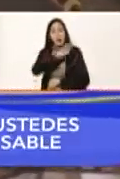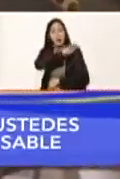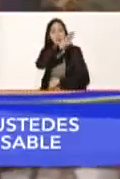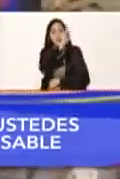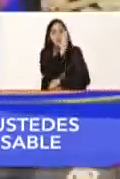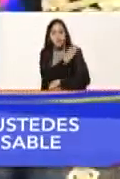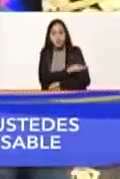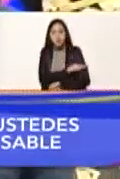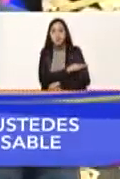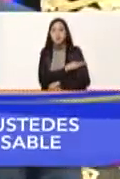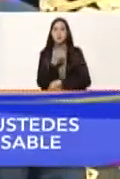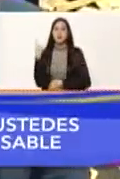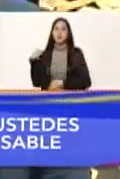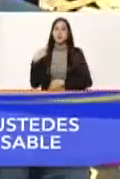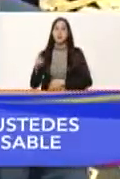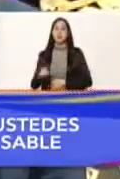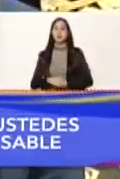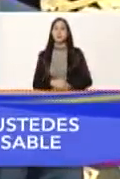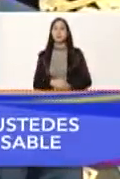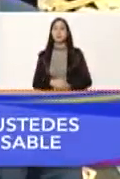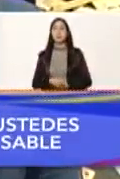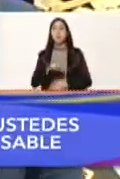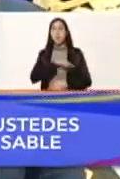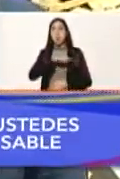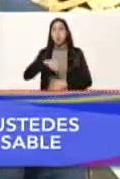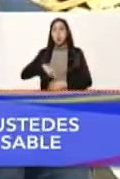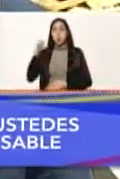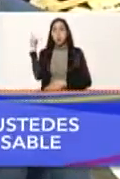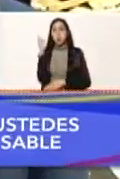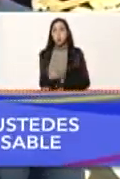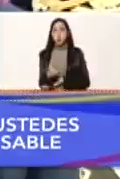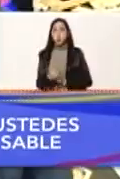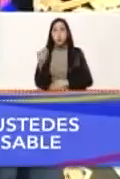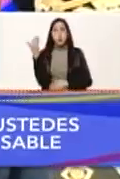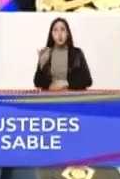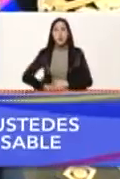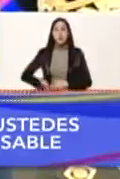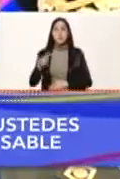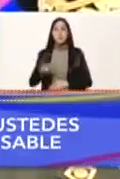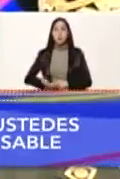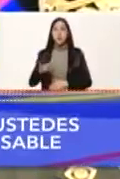fuerza a nuestros mandos militares fundamentales.